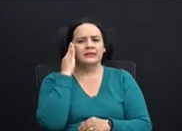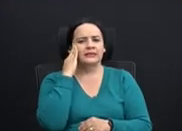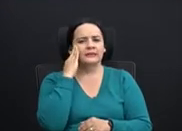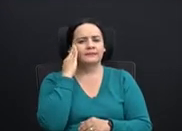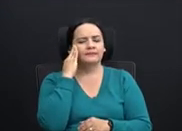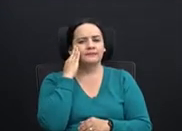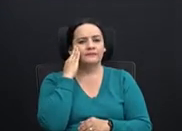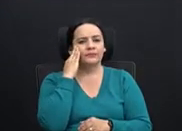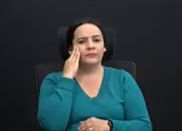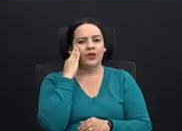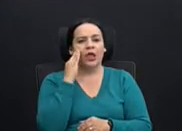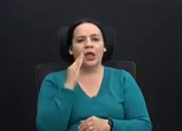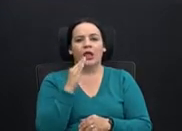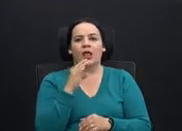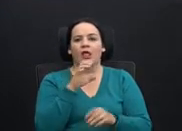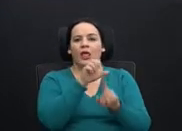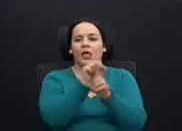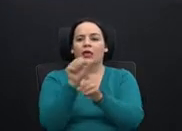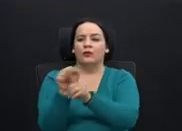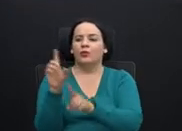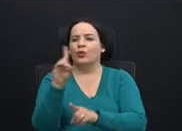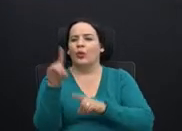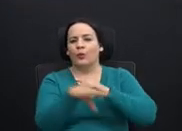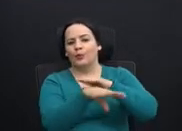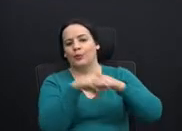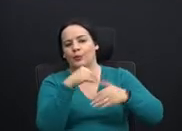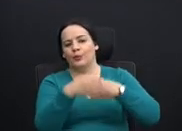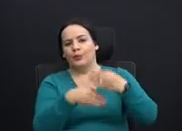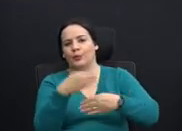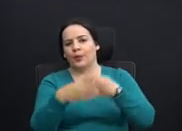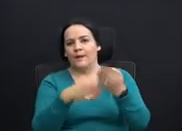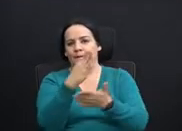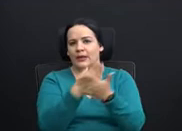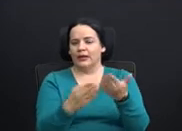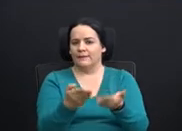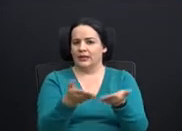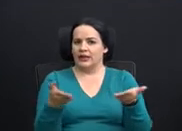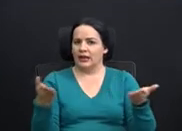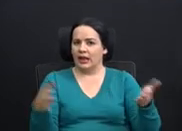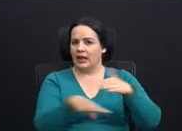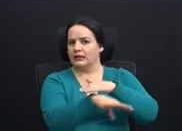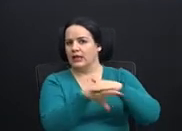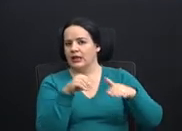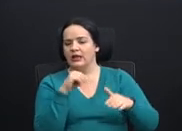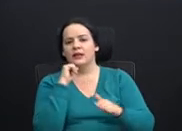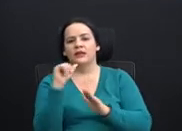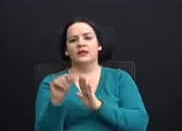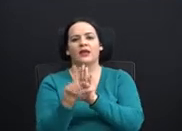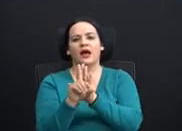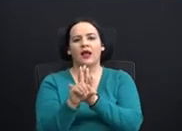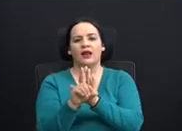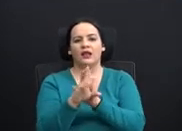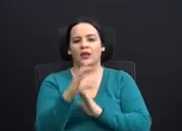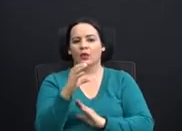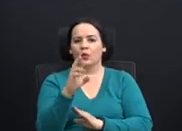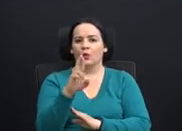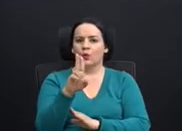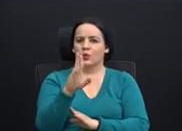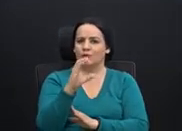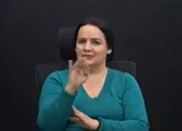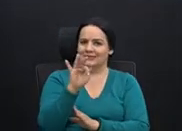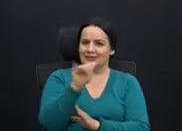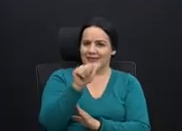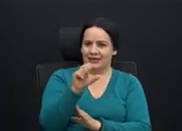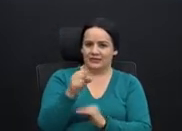procesando y comercializando parte del material extraído de Cruzitas de manera ilegal. ¿Se ha hecho un censo